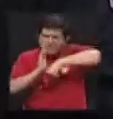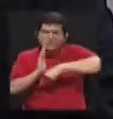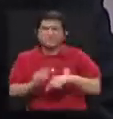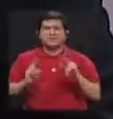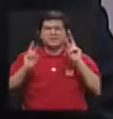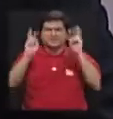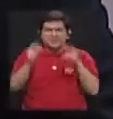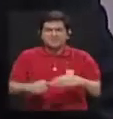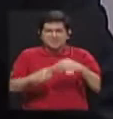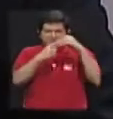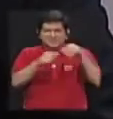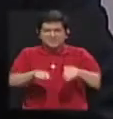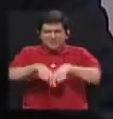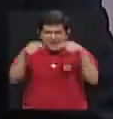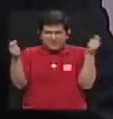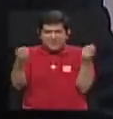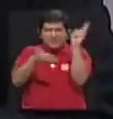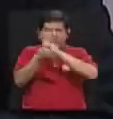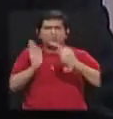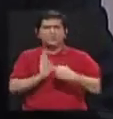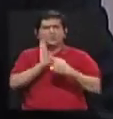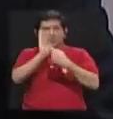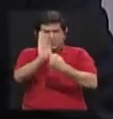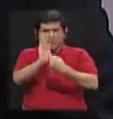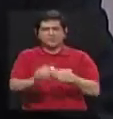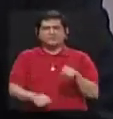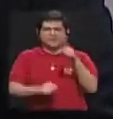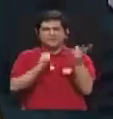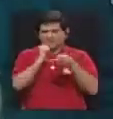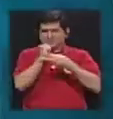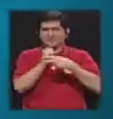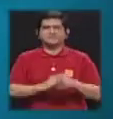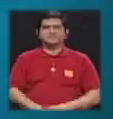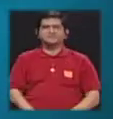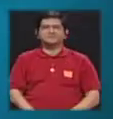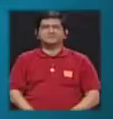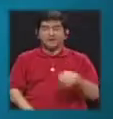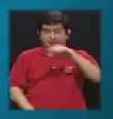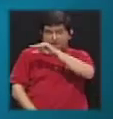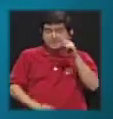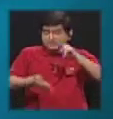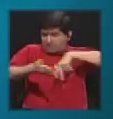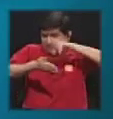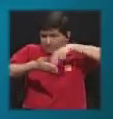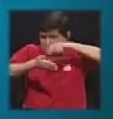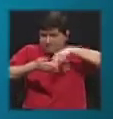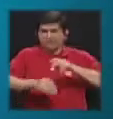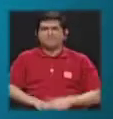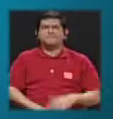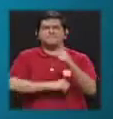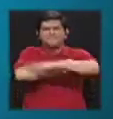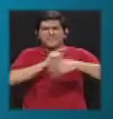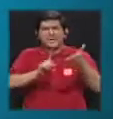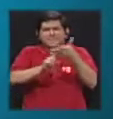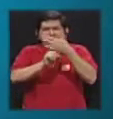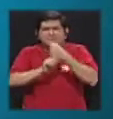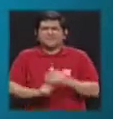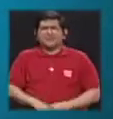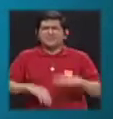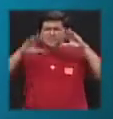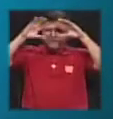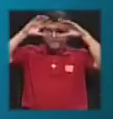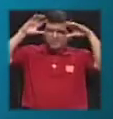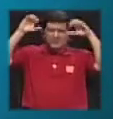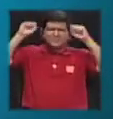principal tema de portada del Semanario Universidad de esta edición. En esta semana usted puede leer: país atrapado en la